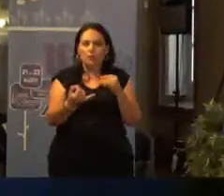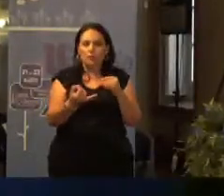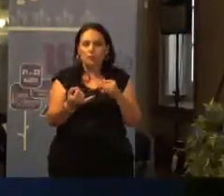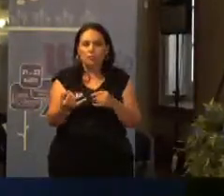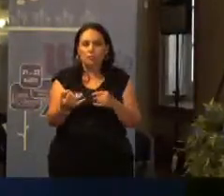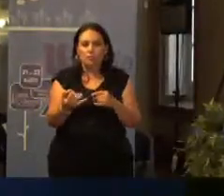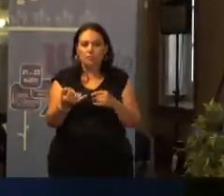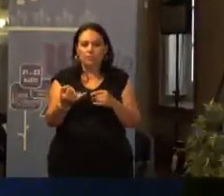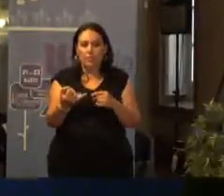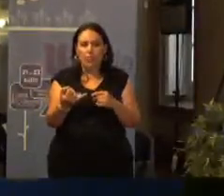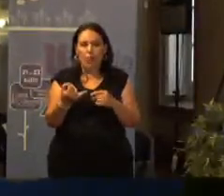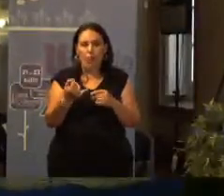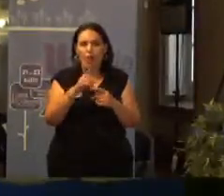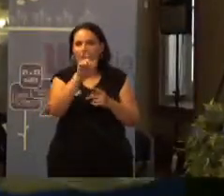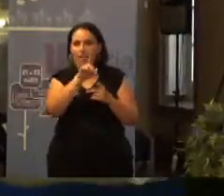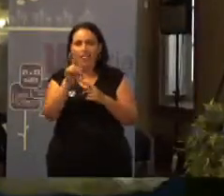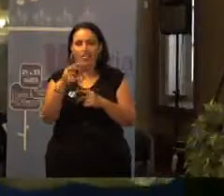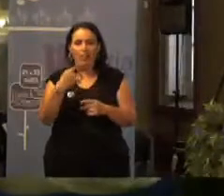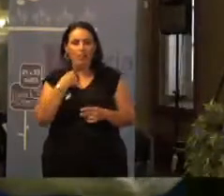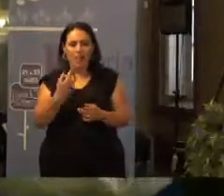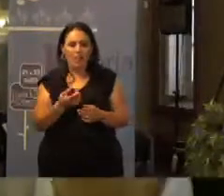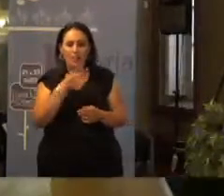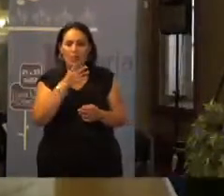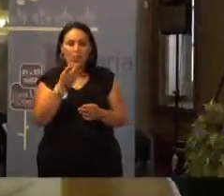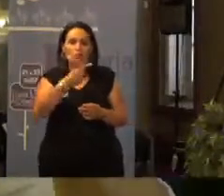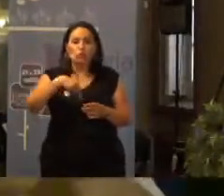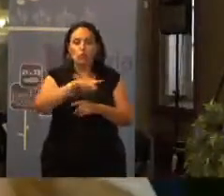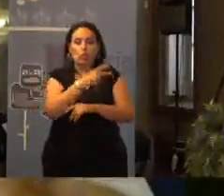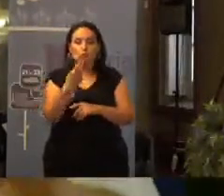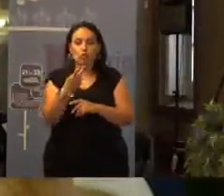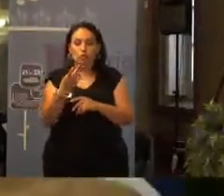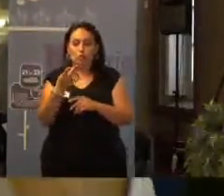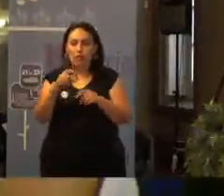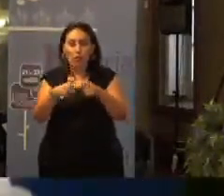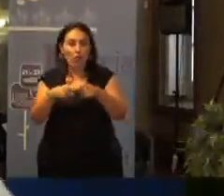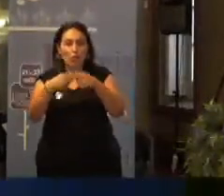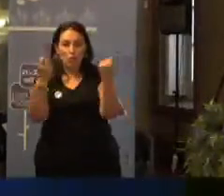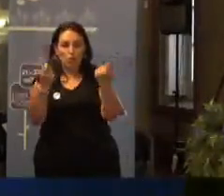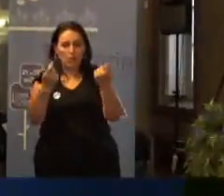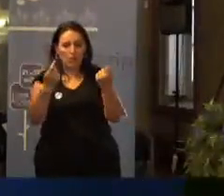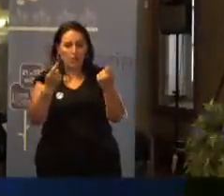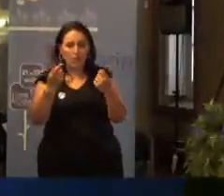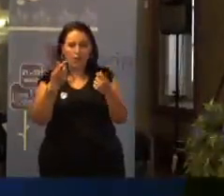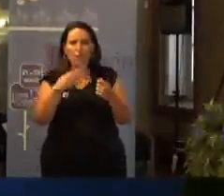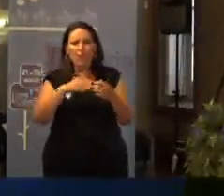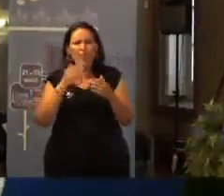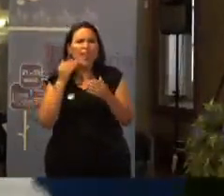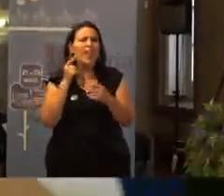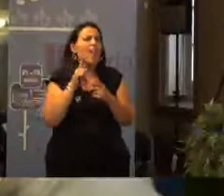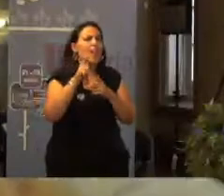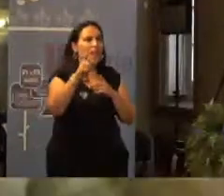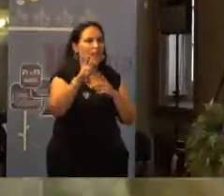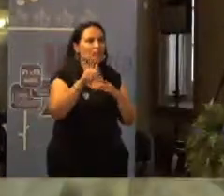o norte de que íbamos para a ruptura co réxime, aínda que estuvese lonxe, unha cousa é que non